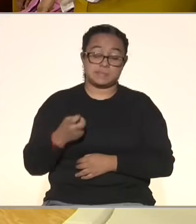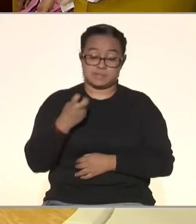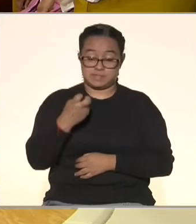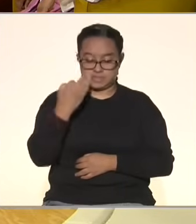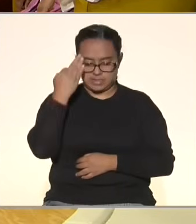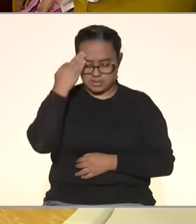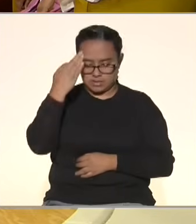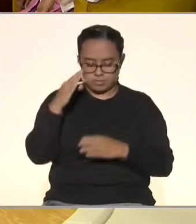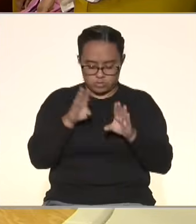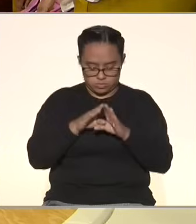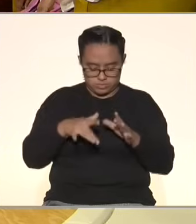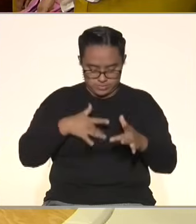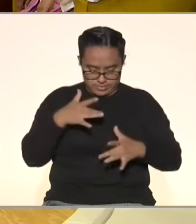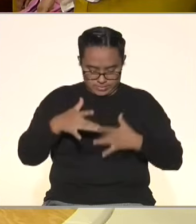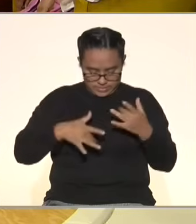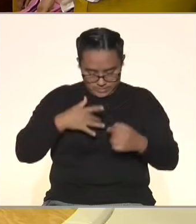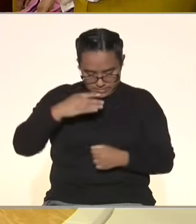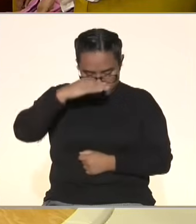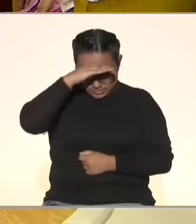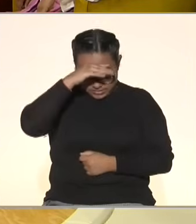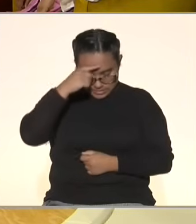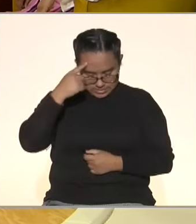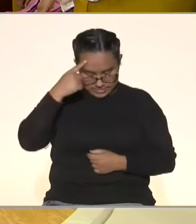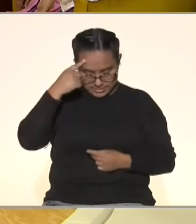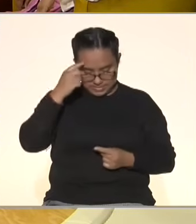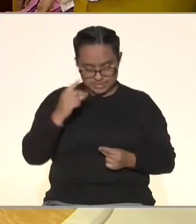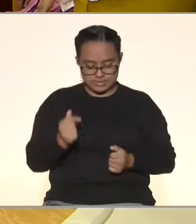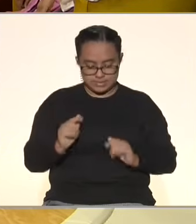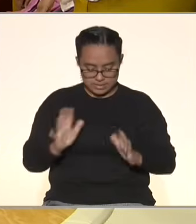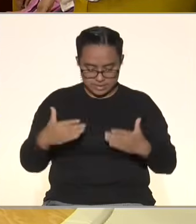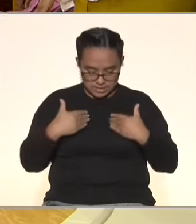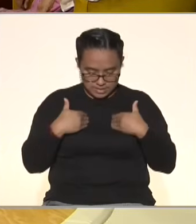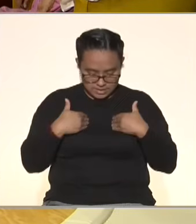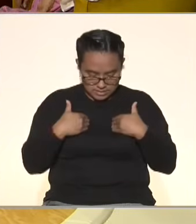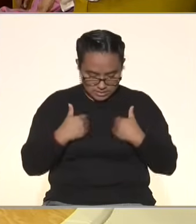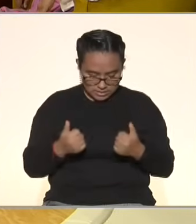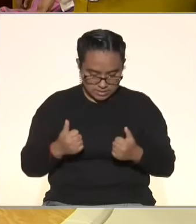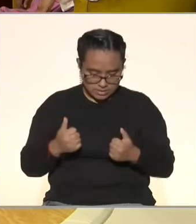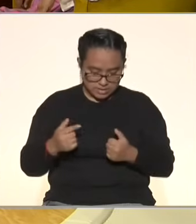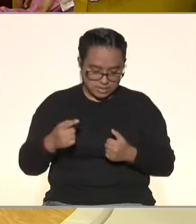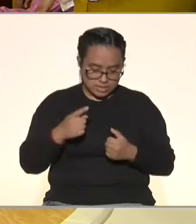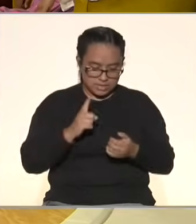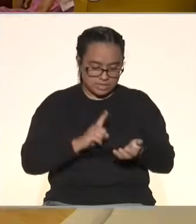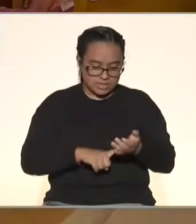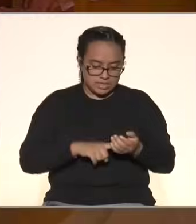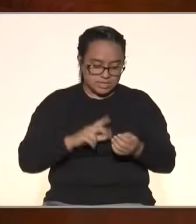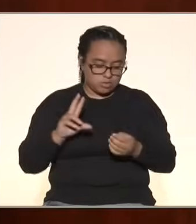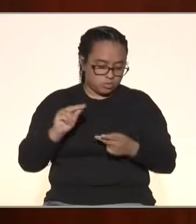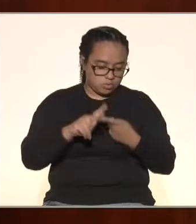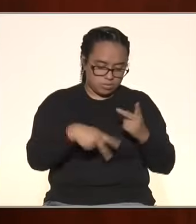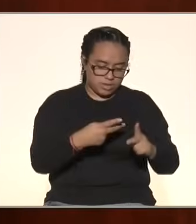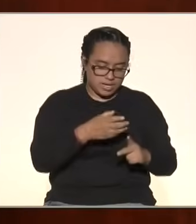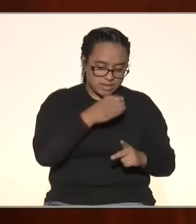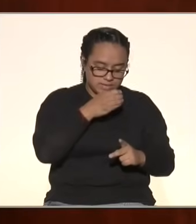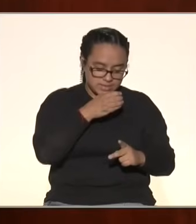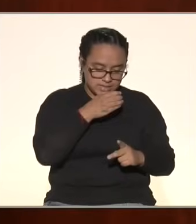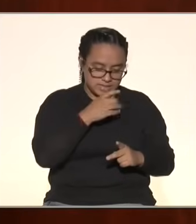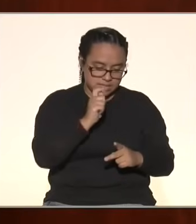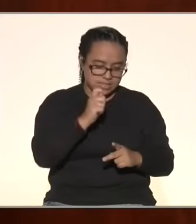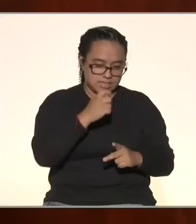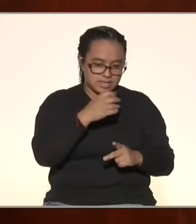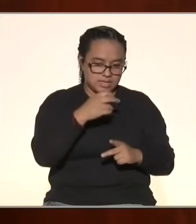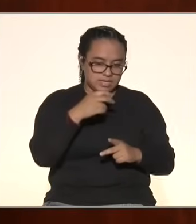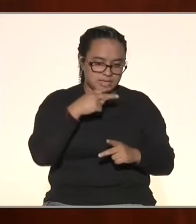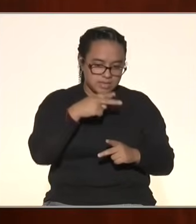momento de reflexión y es un momento donde me cae el 20 de quién no va a llegar a la cena navideña, quién no va a llegar al Año Nuevo